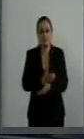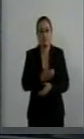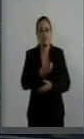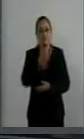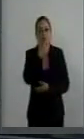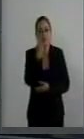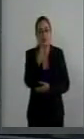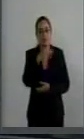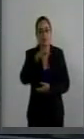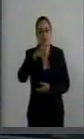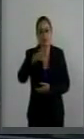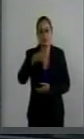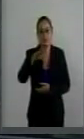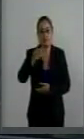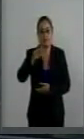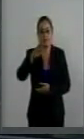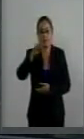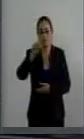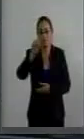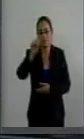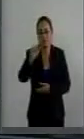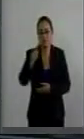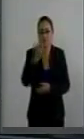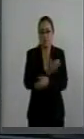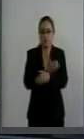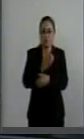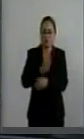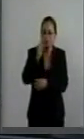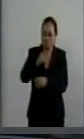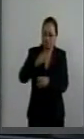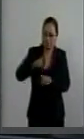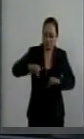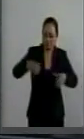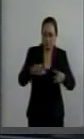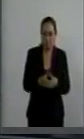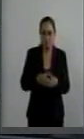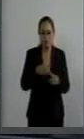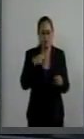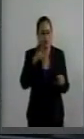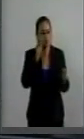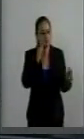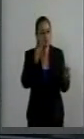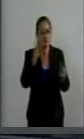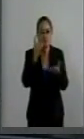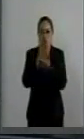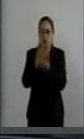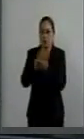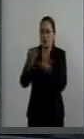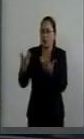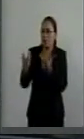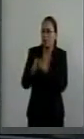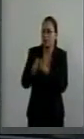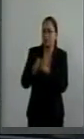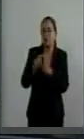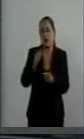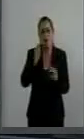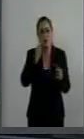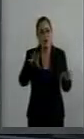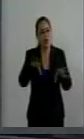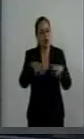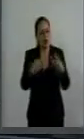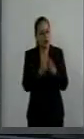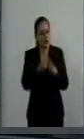Miguel Barbosa y a mis compañeros, porque yo aquí no veo más que mucho trabajo y